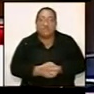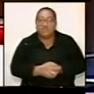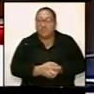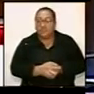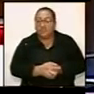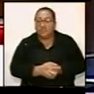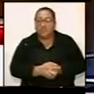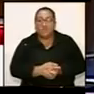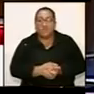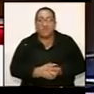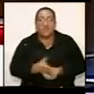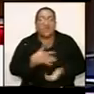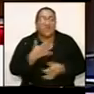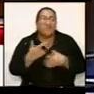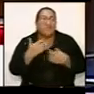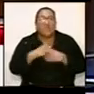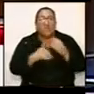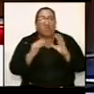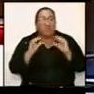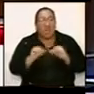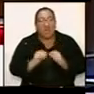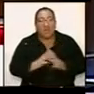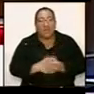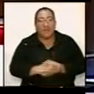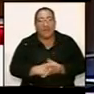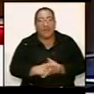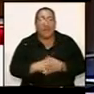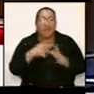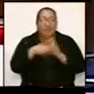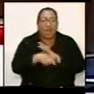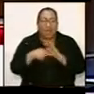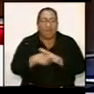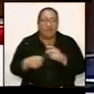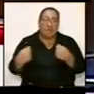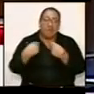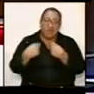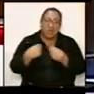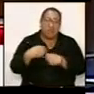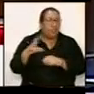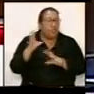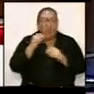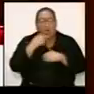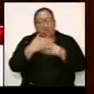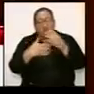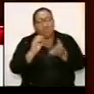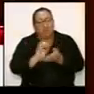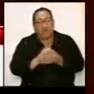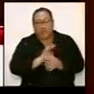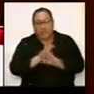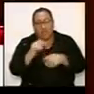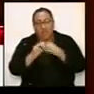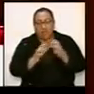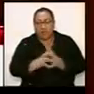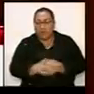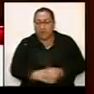con crímenes al lado, con asesinatos, con extorsiones. No voy a hablar de estadísticas, ya lo